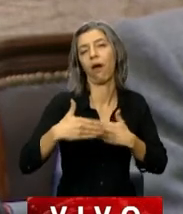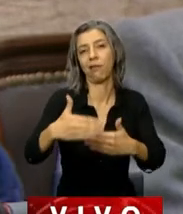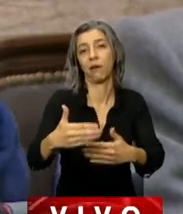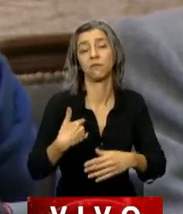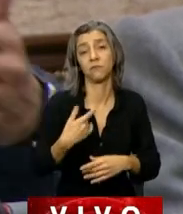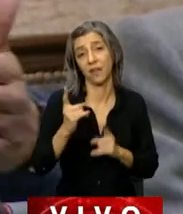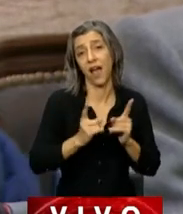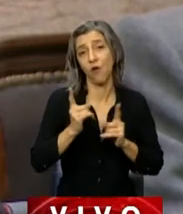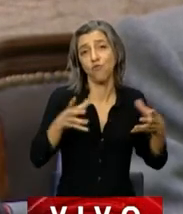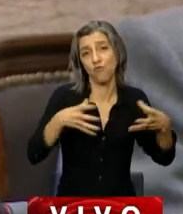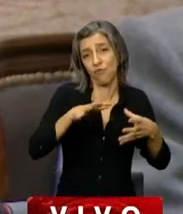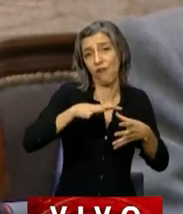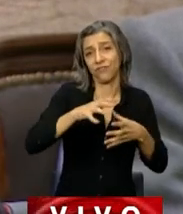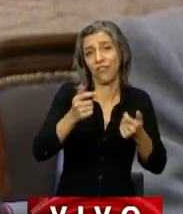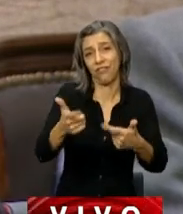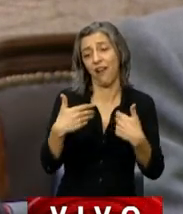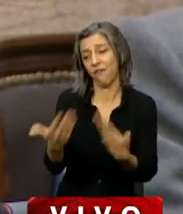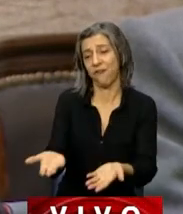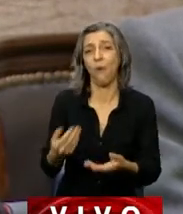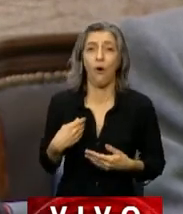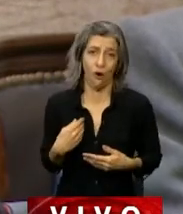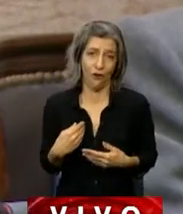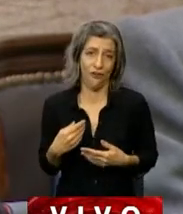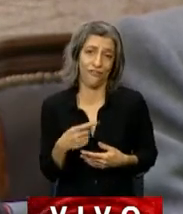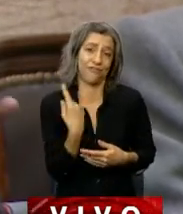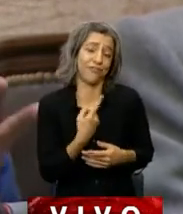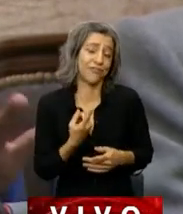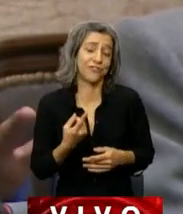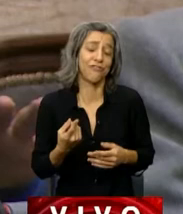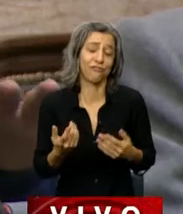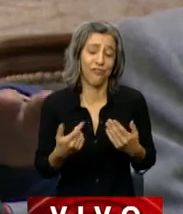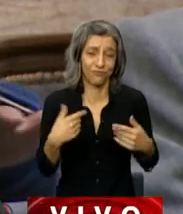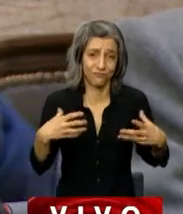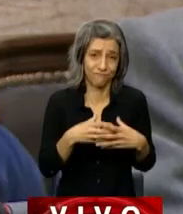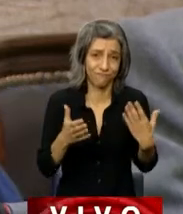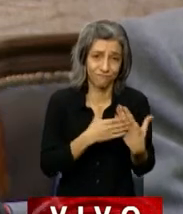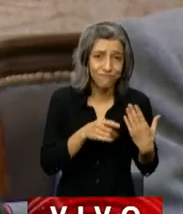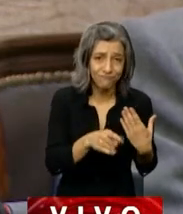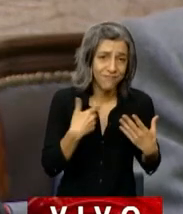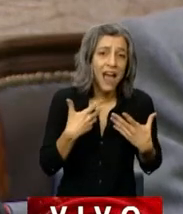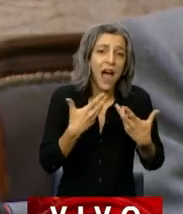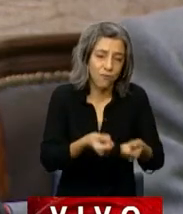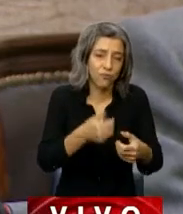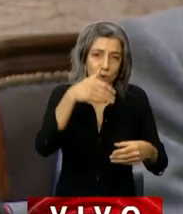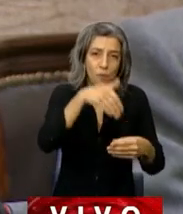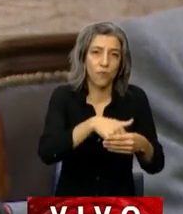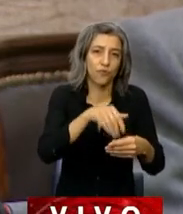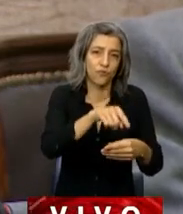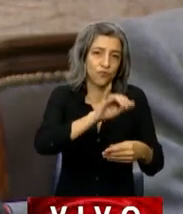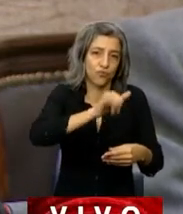eso, desde el Frente de Izquierda, vamos a apoyar este proyecto. Pero antes de terminar, permítame, porque